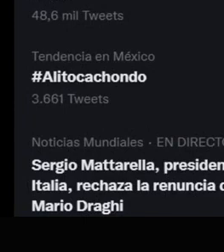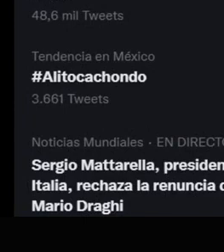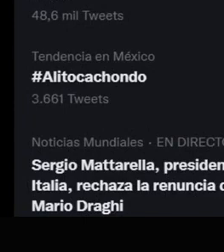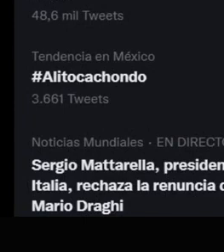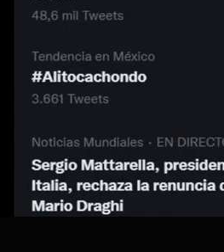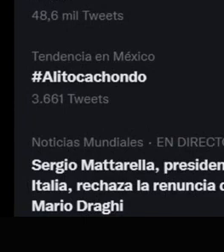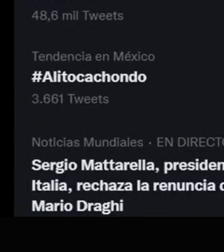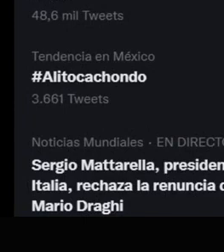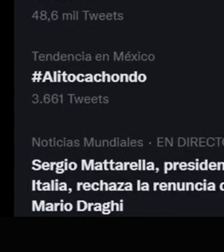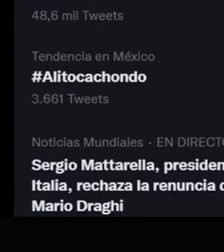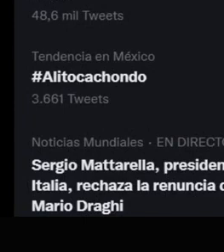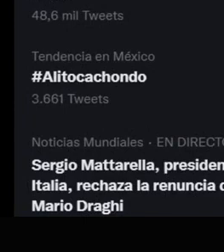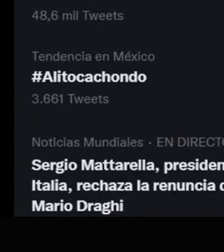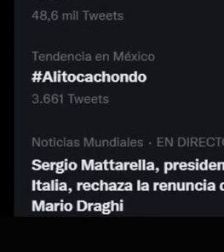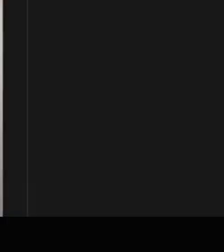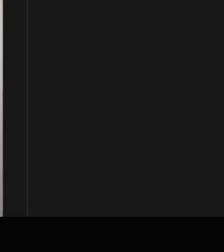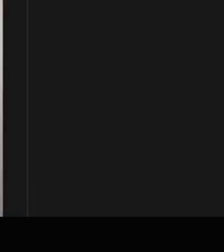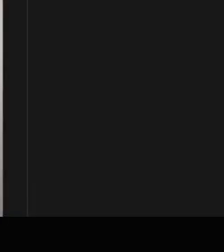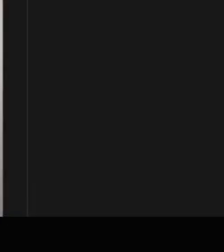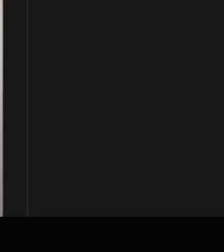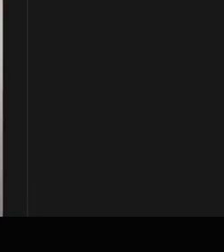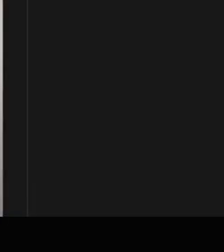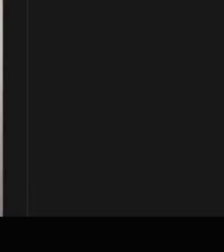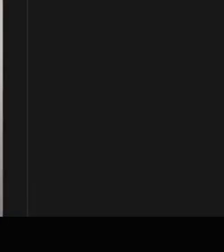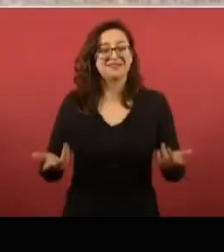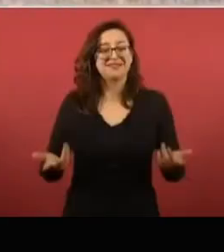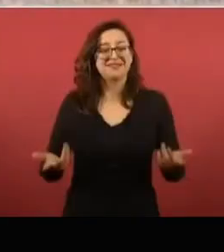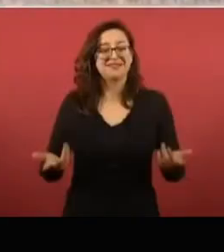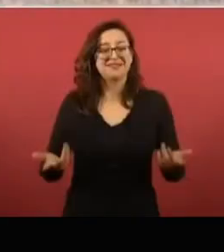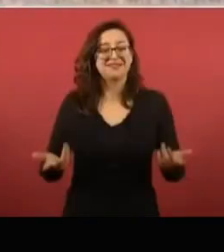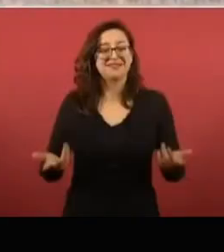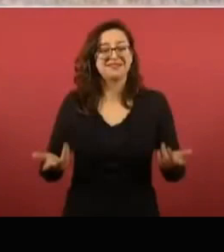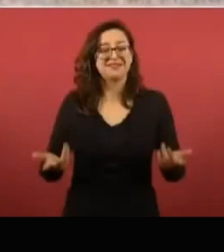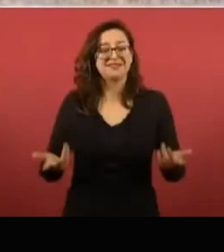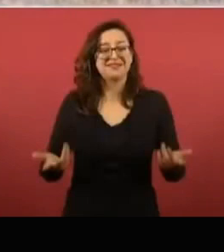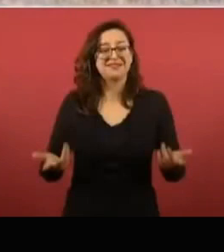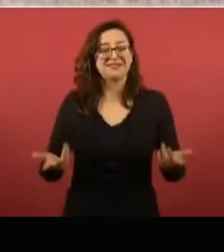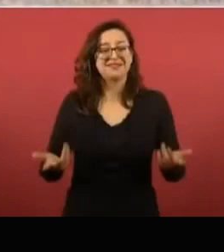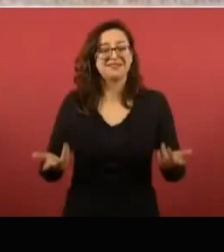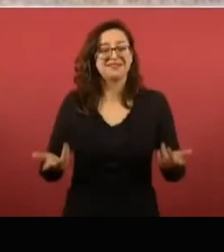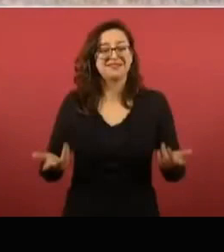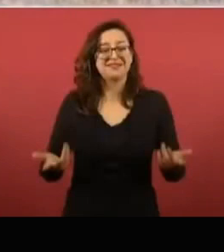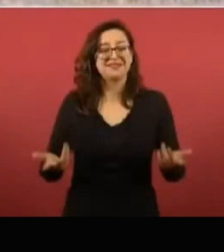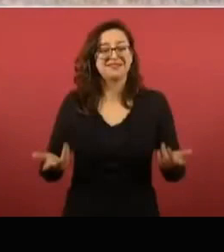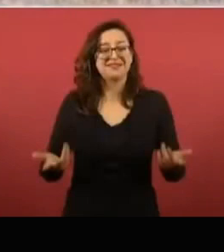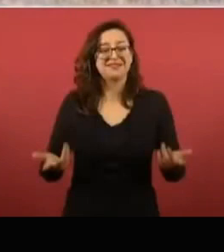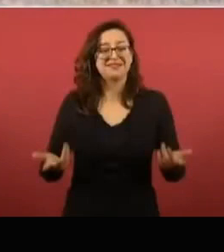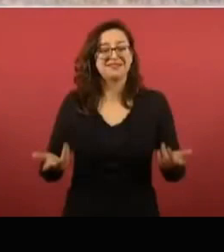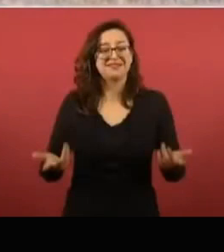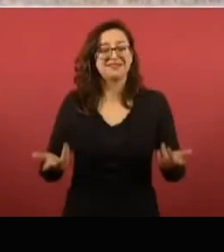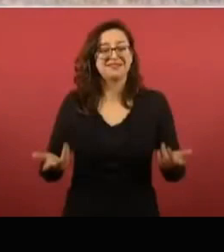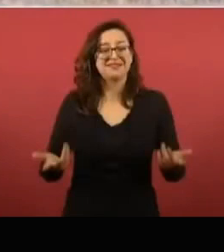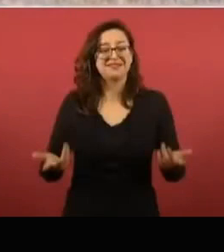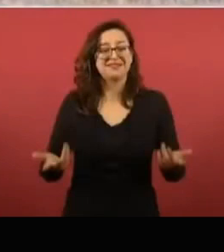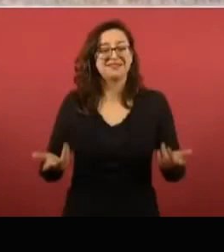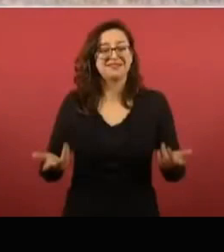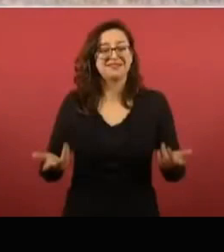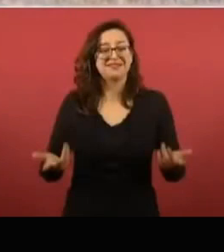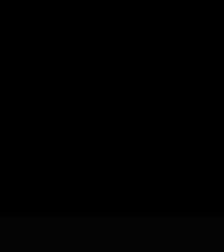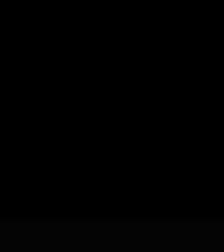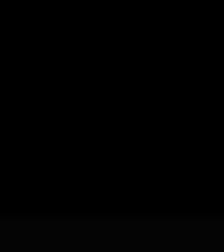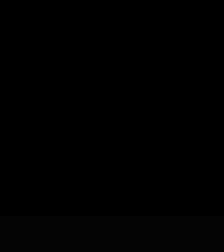el nivel mientras acomodar adelante desde el nivel de los medios de comunicación y de los periodistas no tienen una verdadera